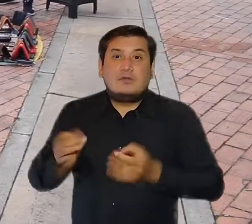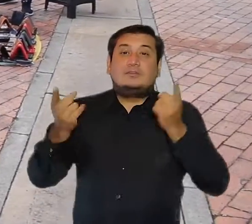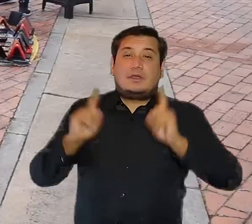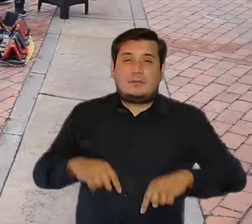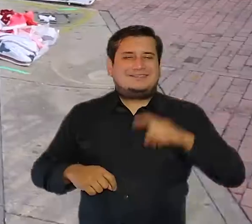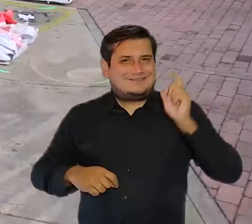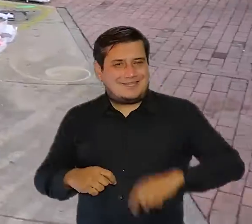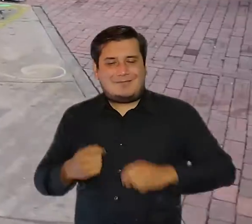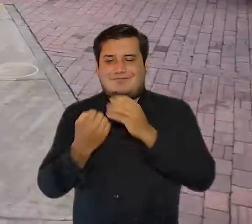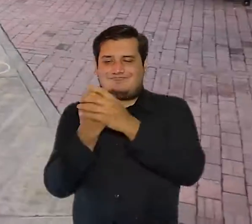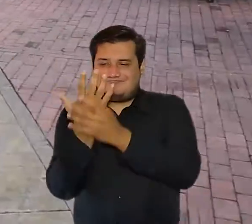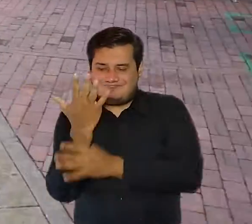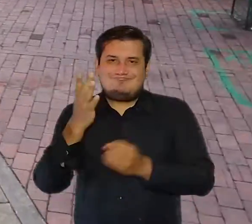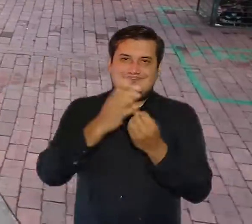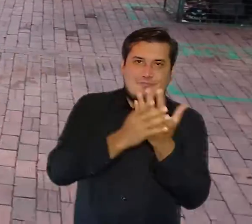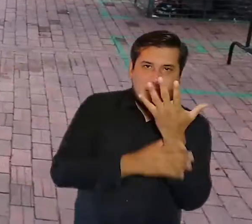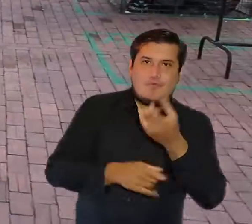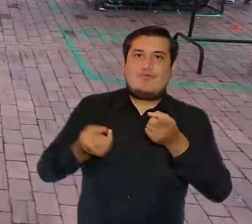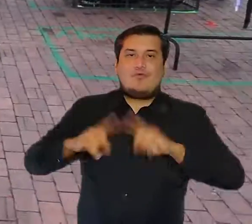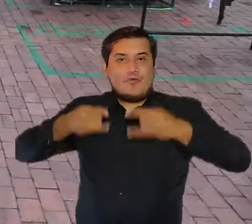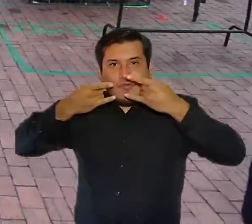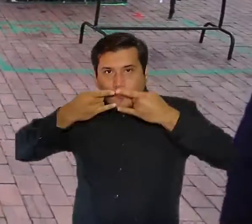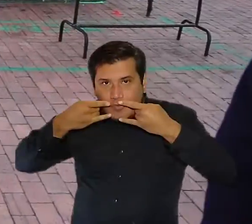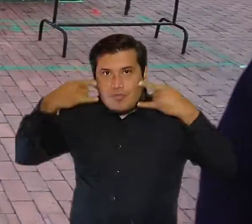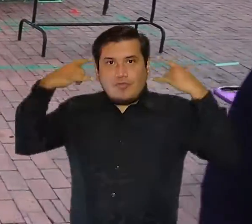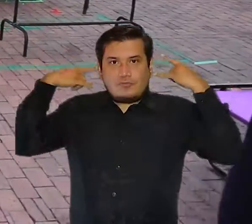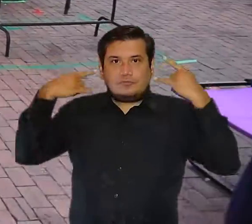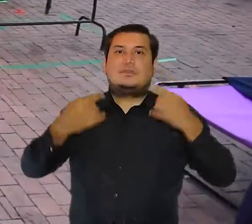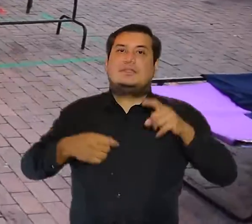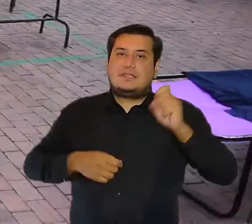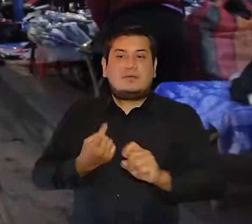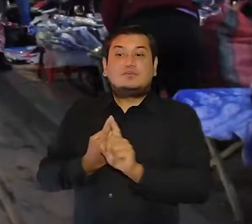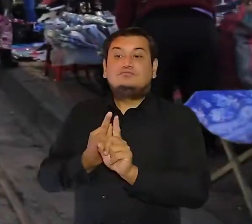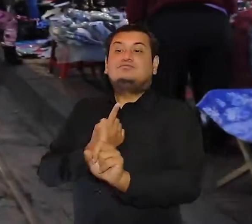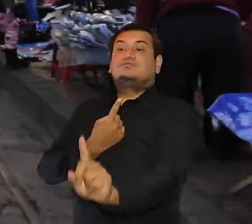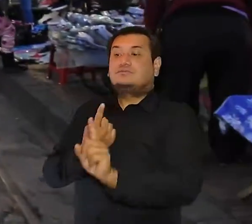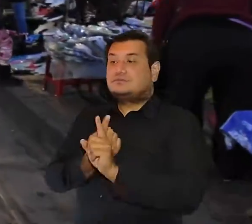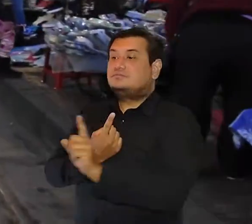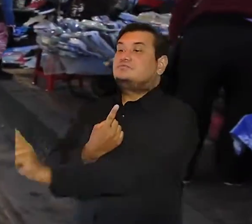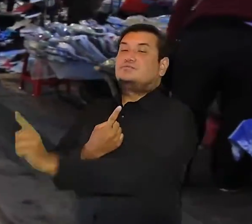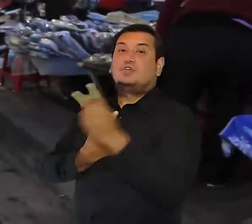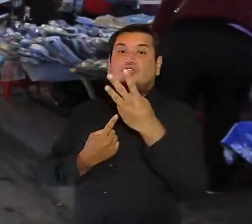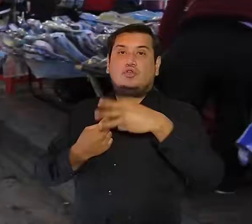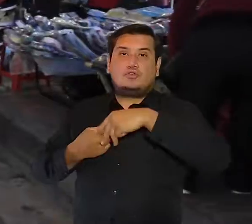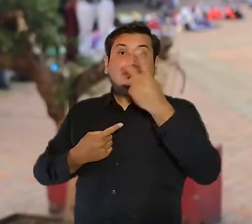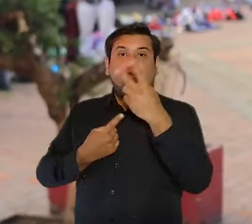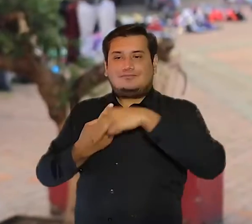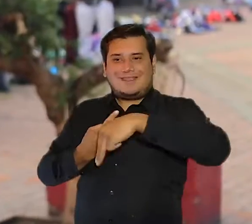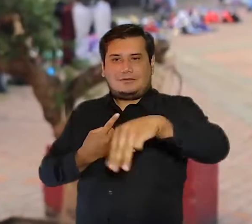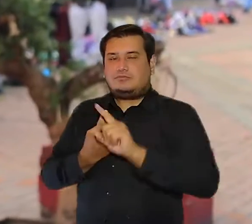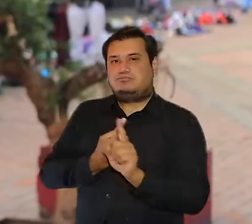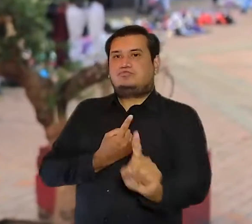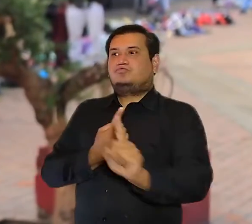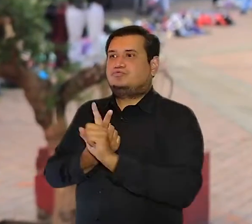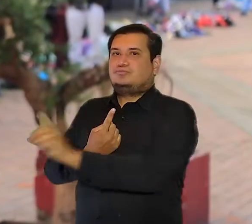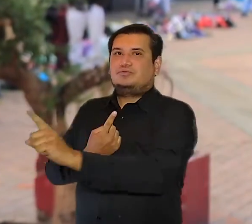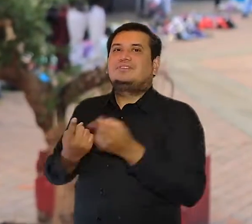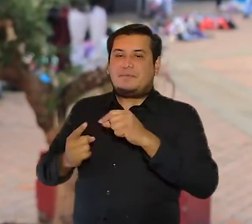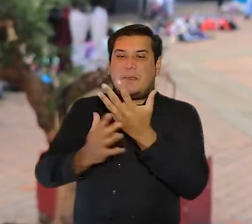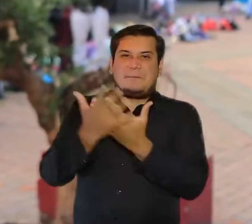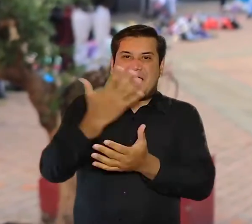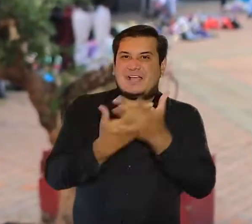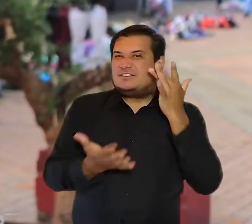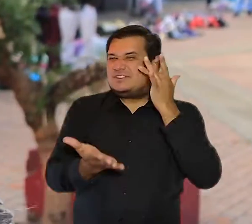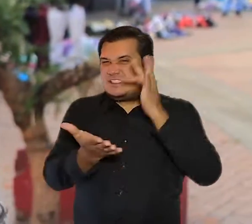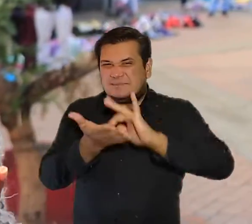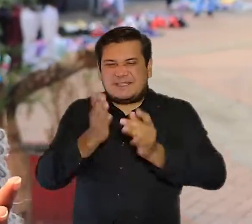del tapabocas, manteniendo el distanciamiento de 2 m y la desinfección constante de las manos. Es